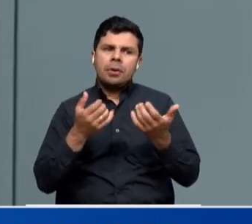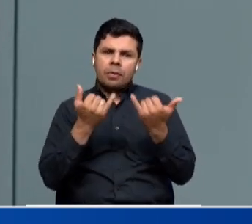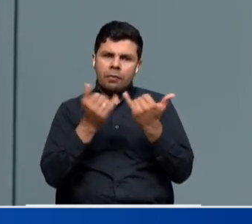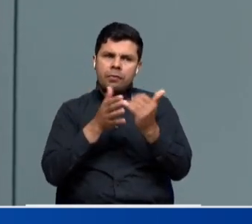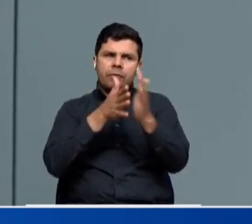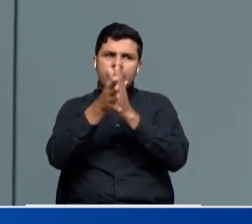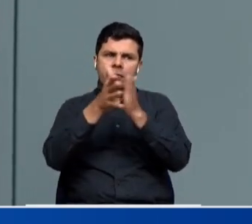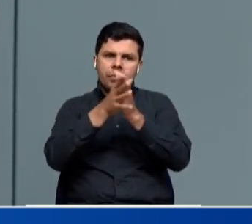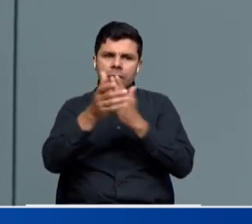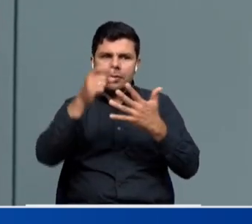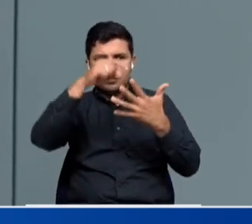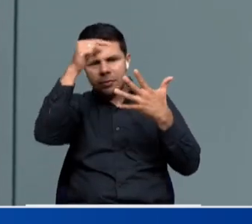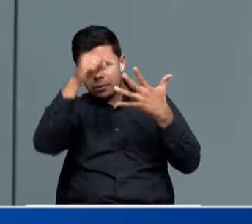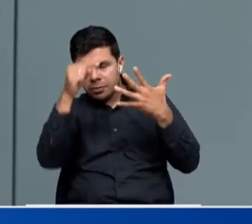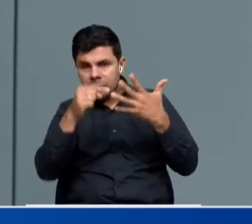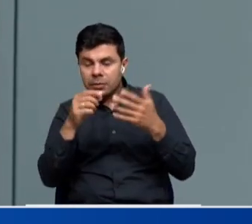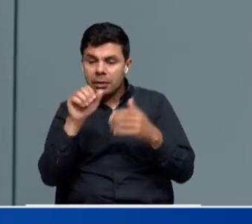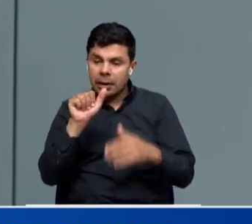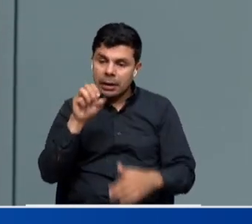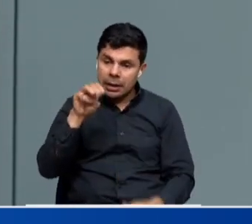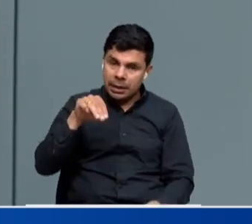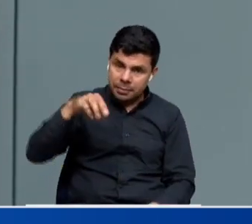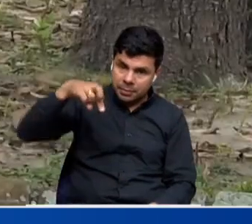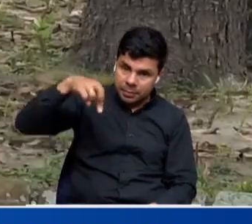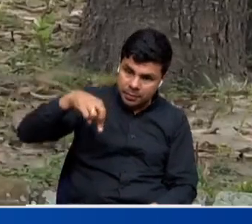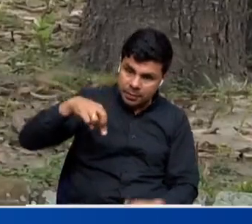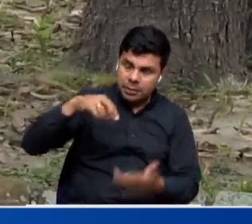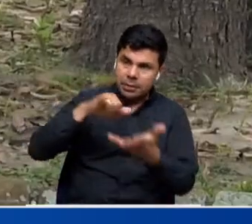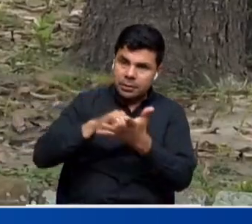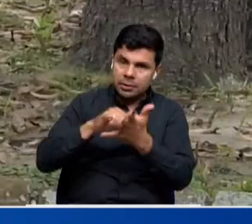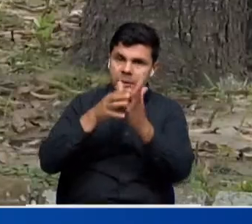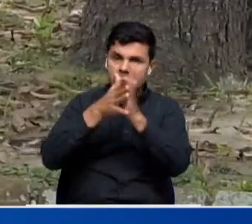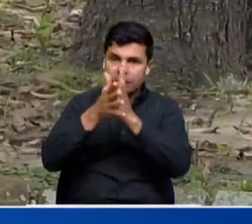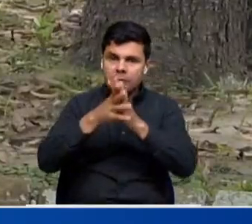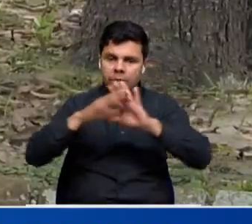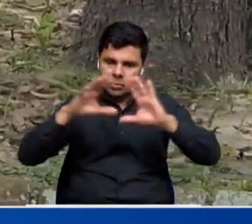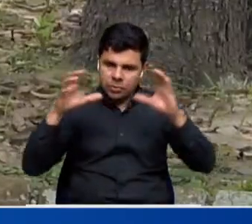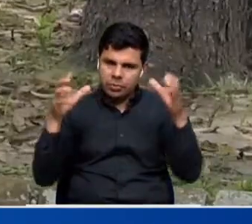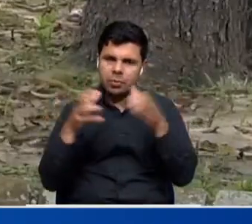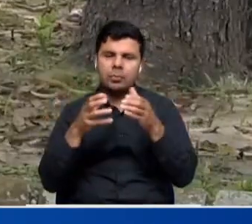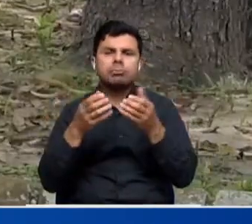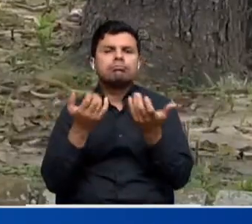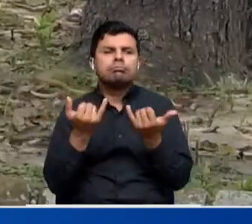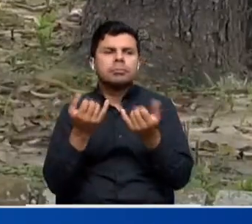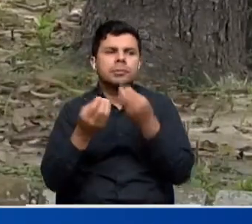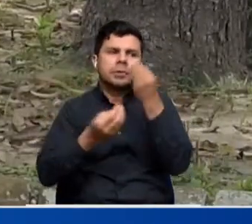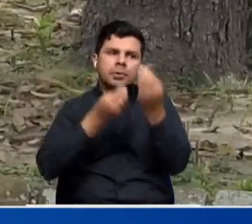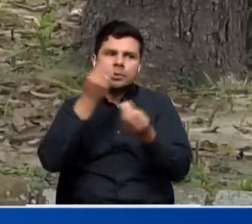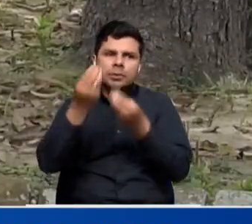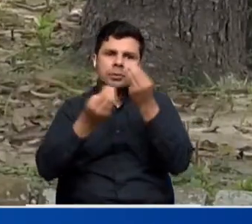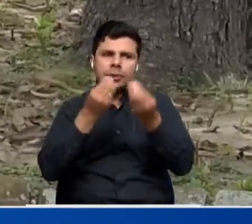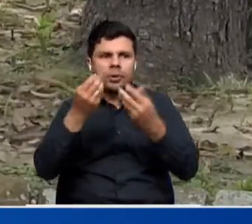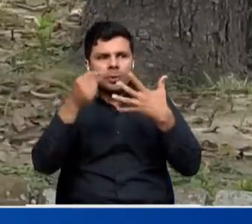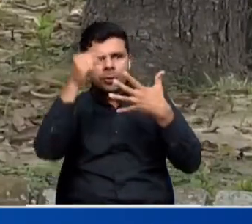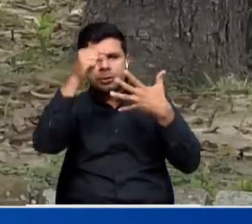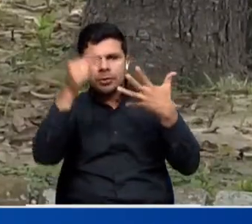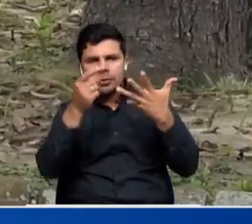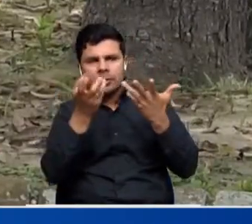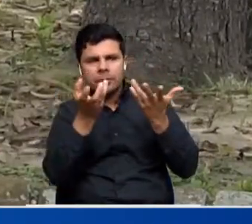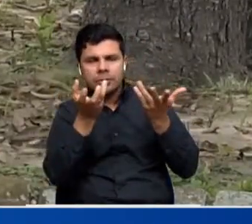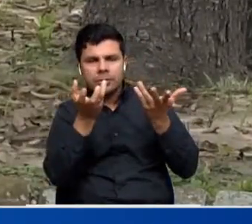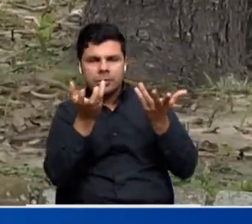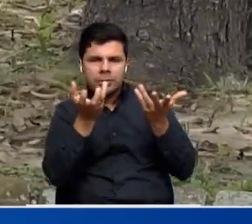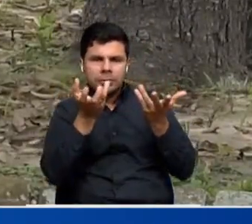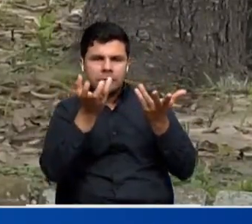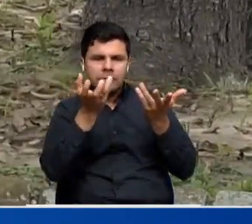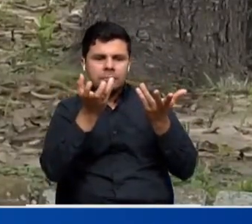del complemento AMPM transportado. Se ha conocido por parte de las autoridades que en las últimas horas se está haciendo un